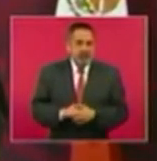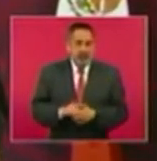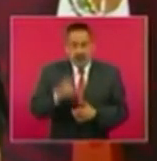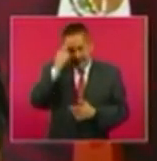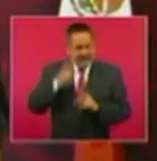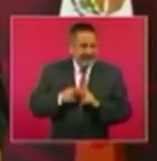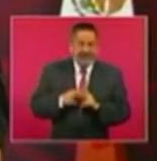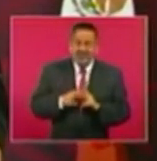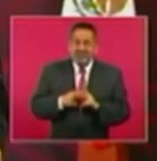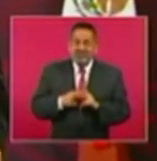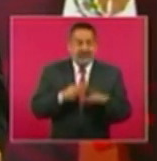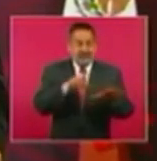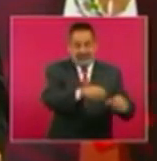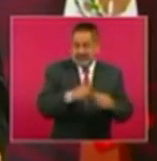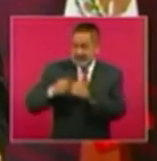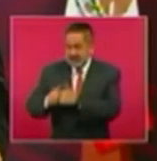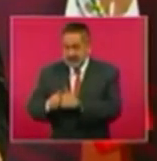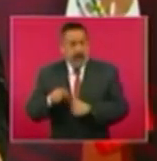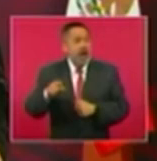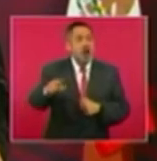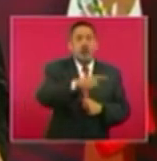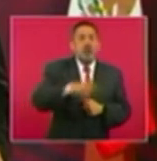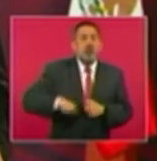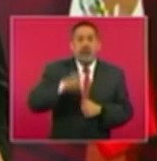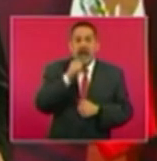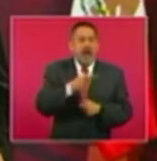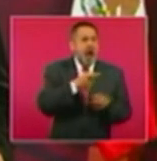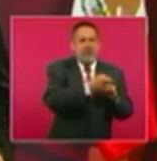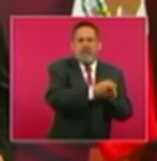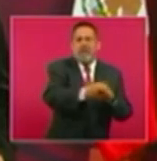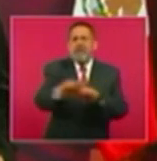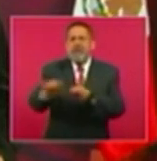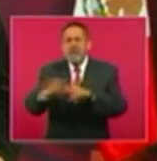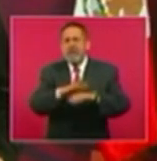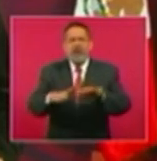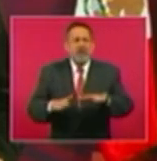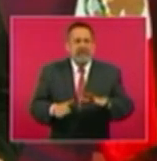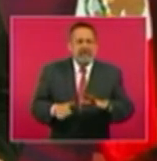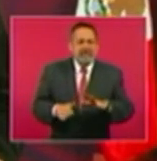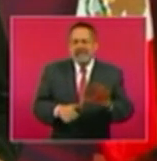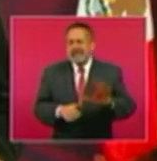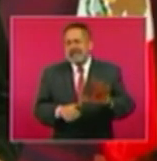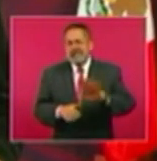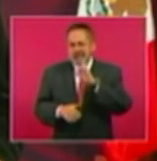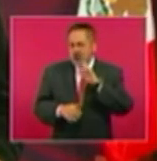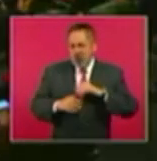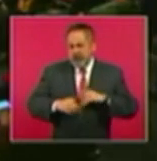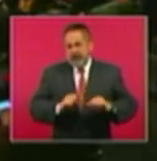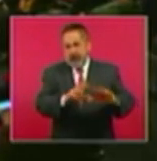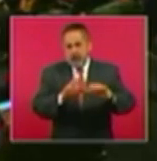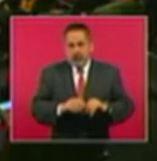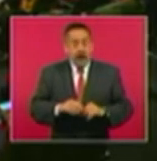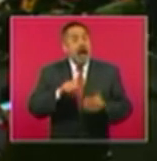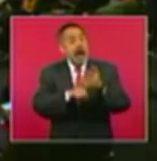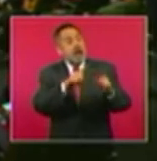a celebrar. Juan Manuel hizo mucho énfasis en establecer que es una decisión soberana del Estado de México, que fue